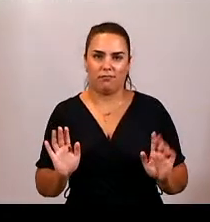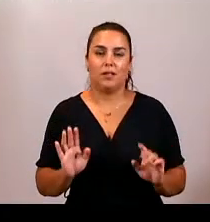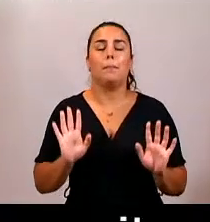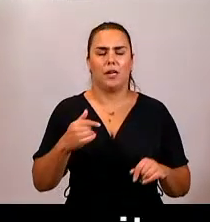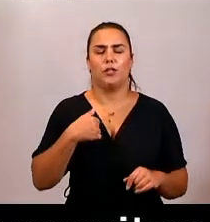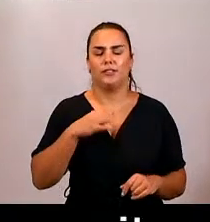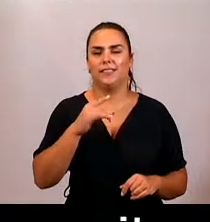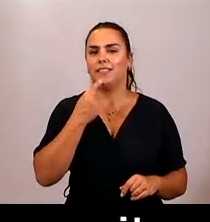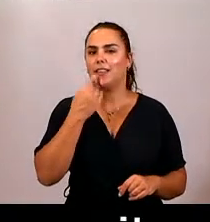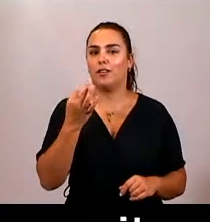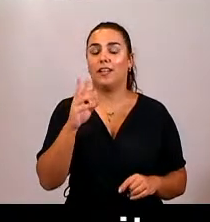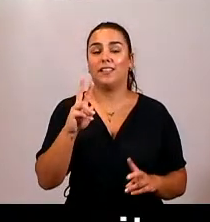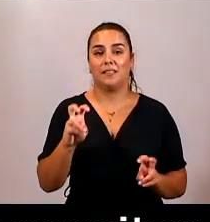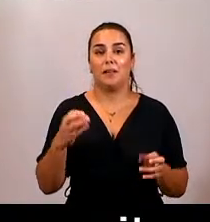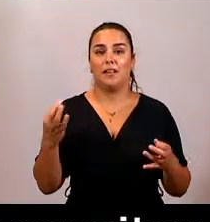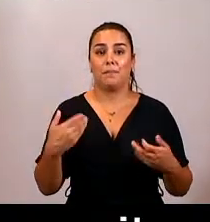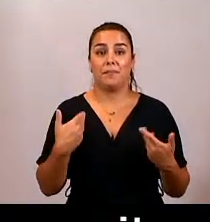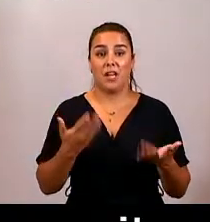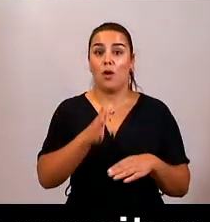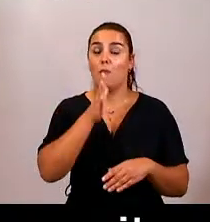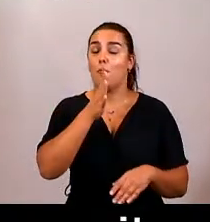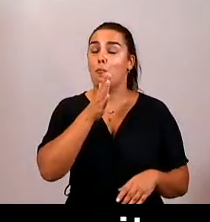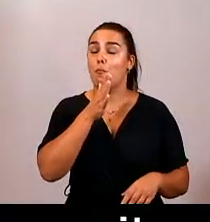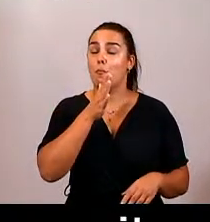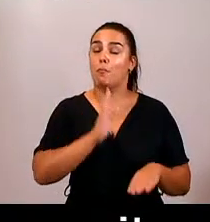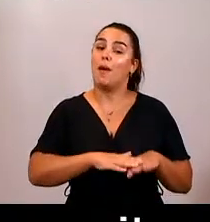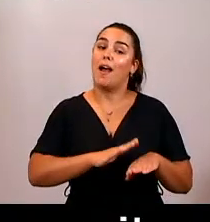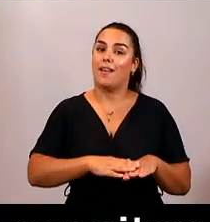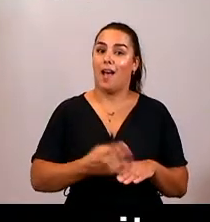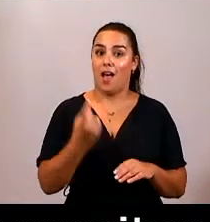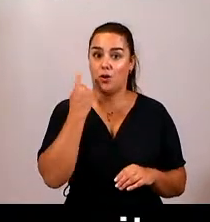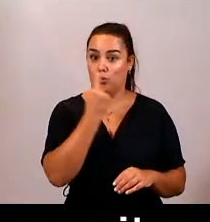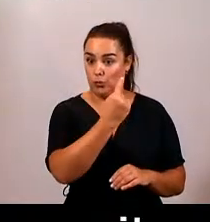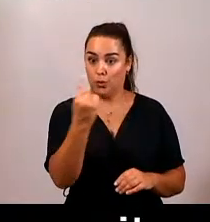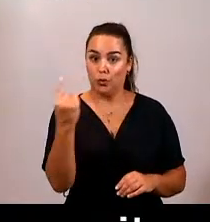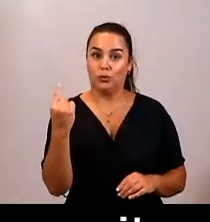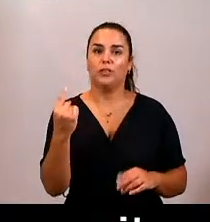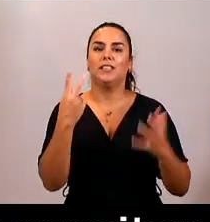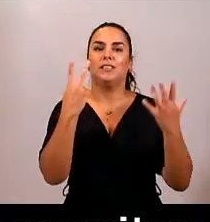la ayuda de comedor por alumno, para que tengan ese dato, está en